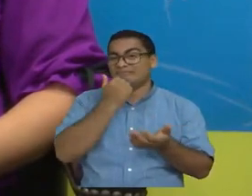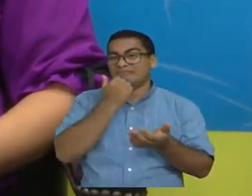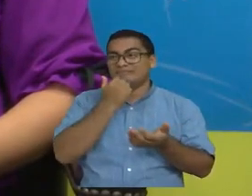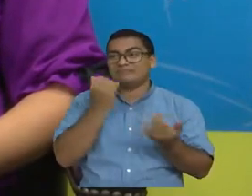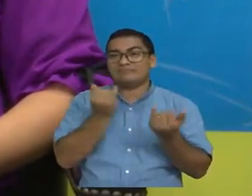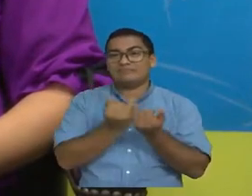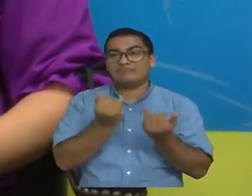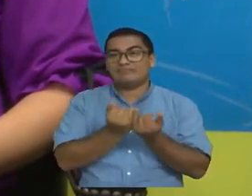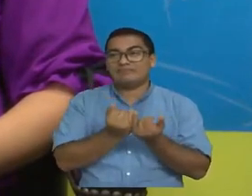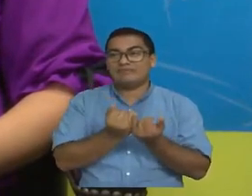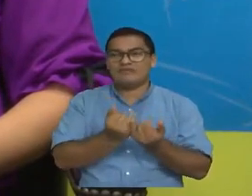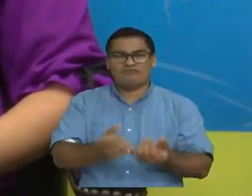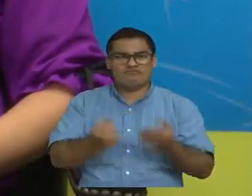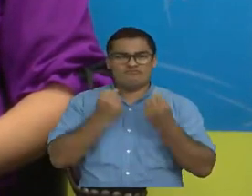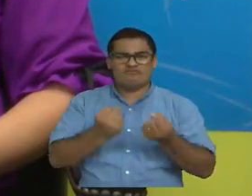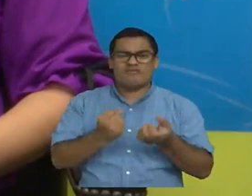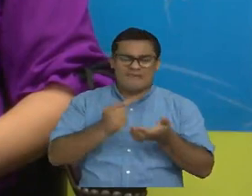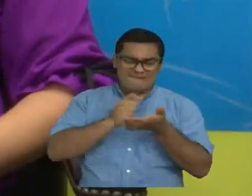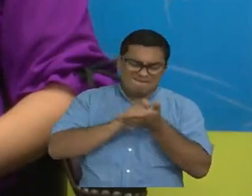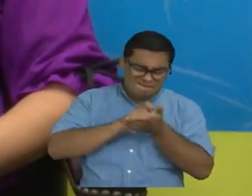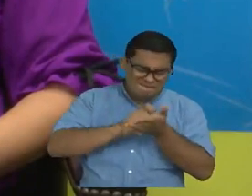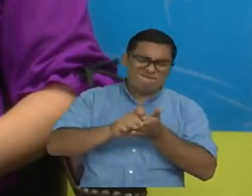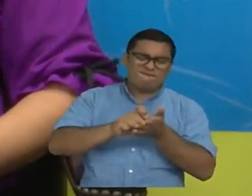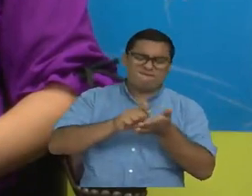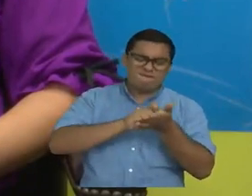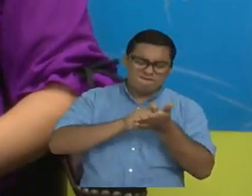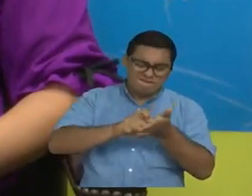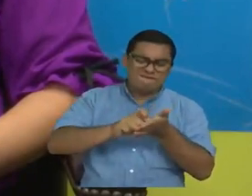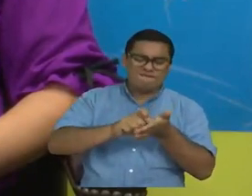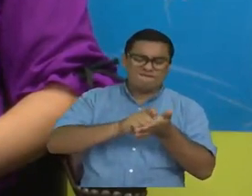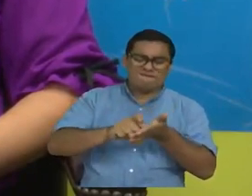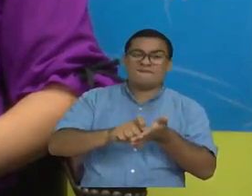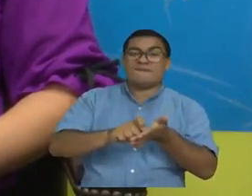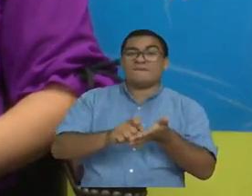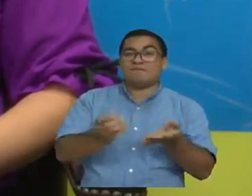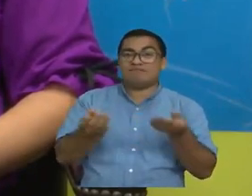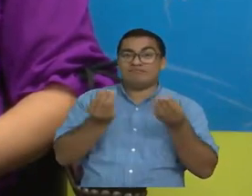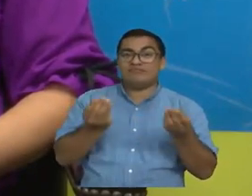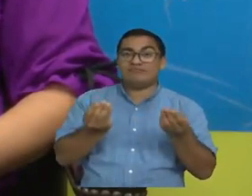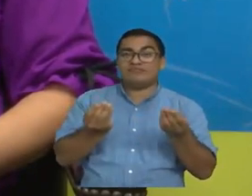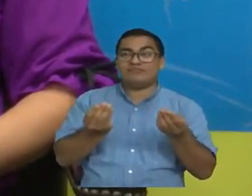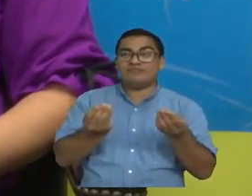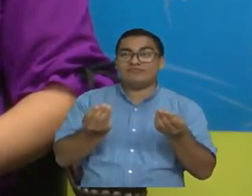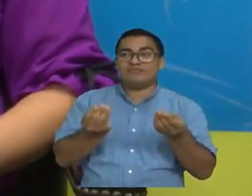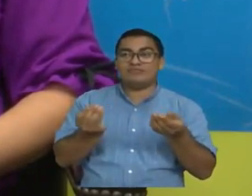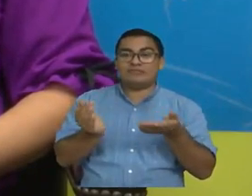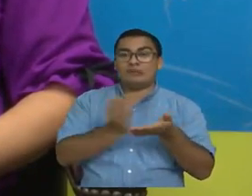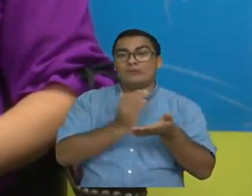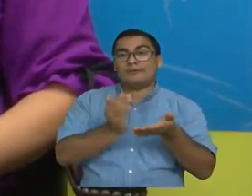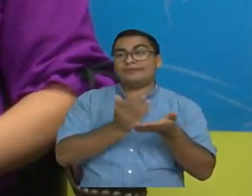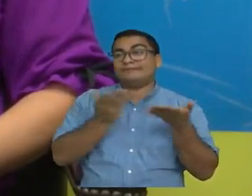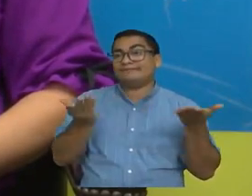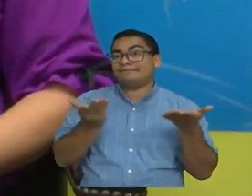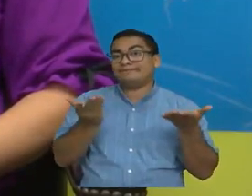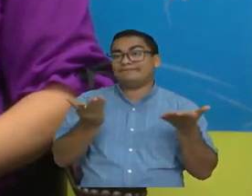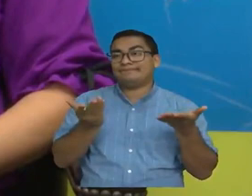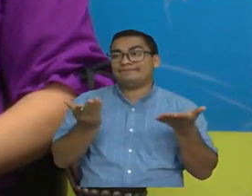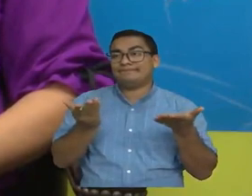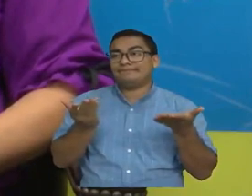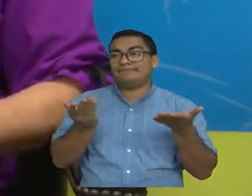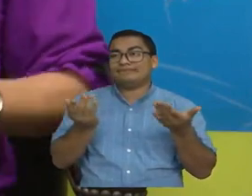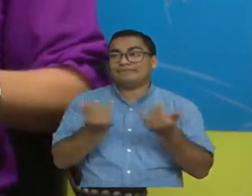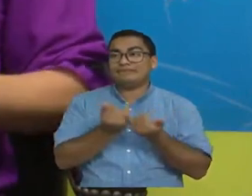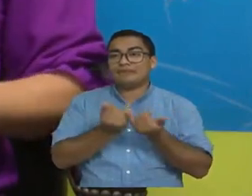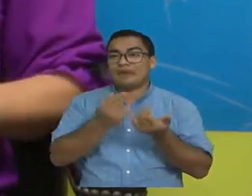con mucha fuerza, repinta muchísimo el cuaderno o escribe muy